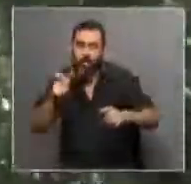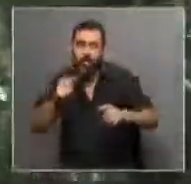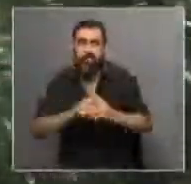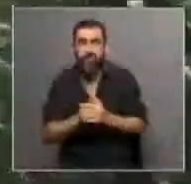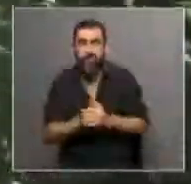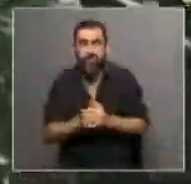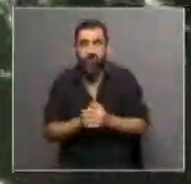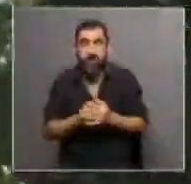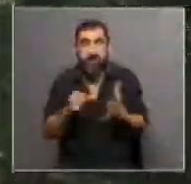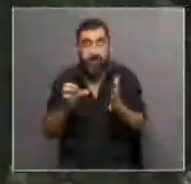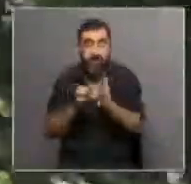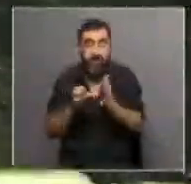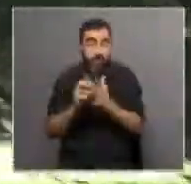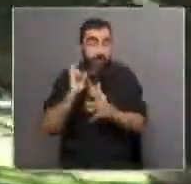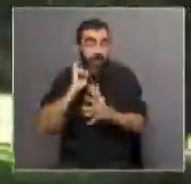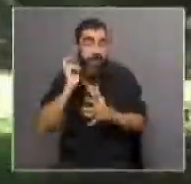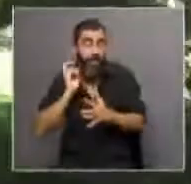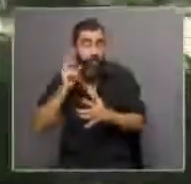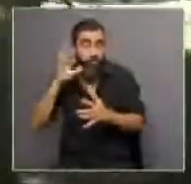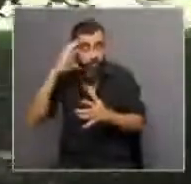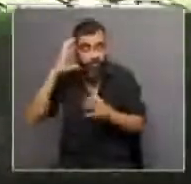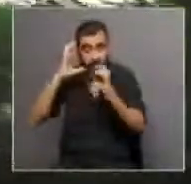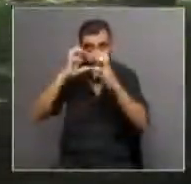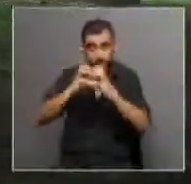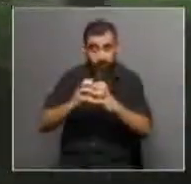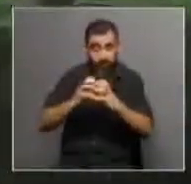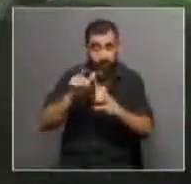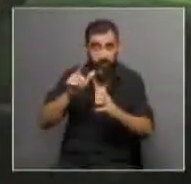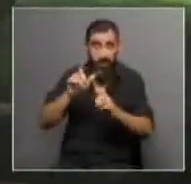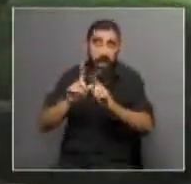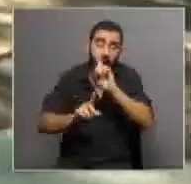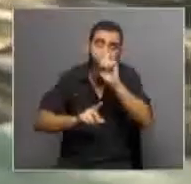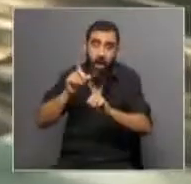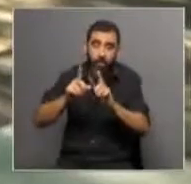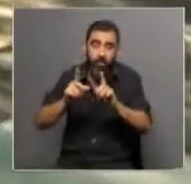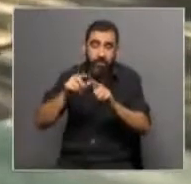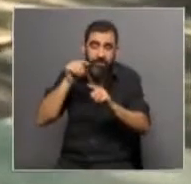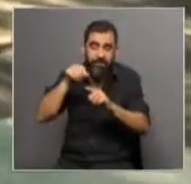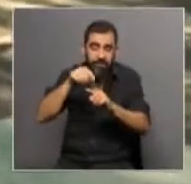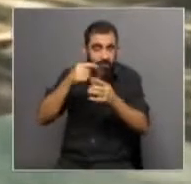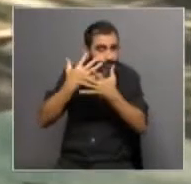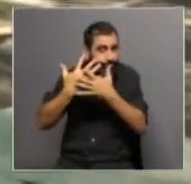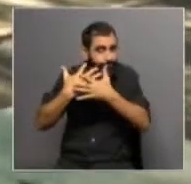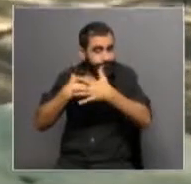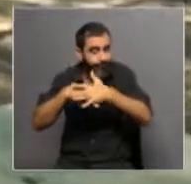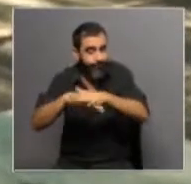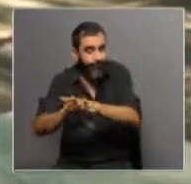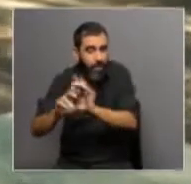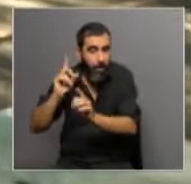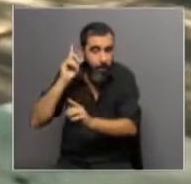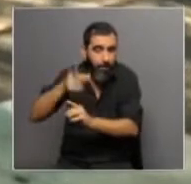psiconeuroinmunoendocrinología, es decir, nuestro sistema nervioso, nuestra psique, de alguna forma influye, comanda